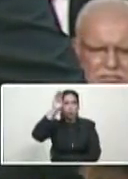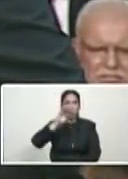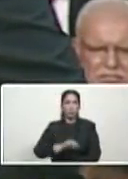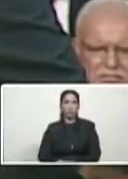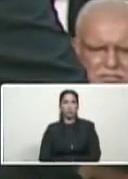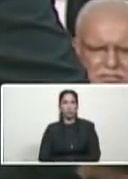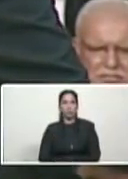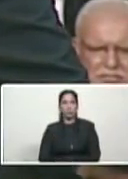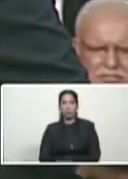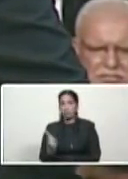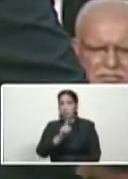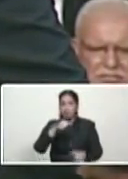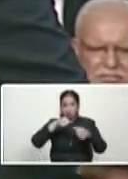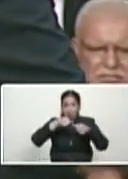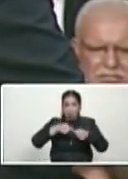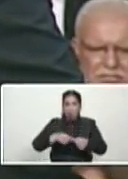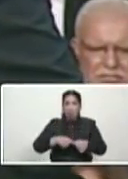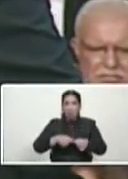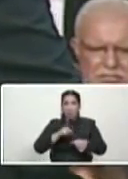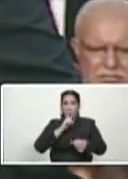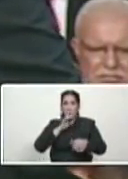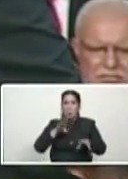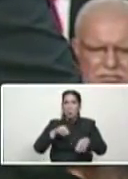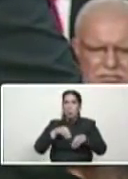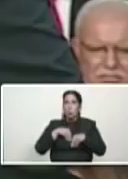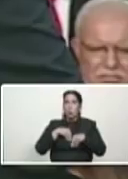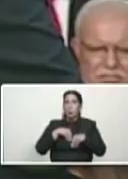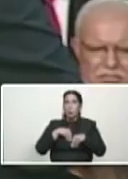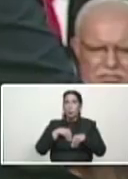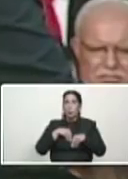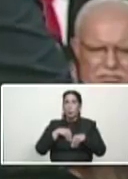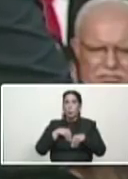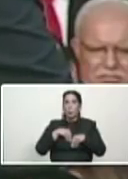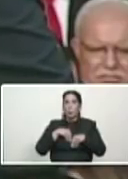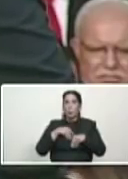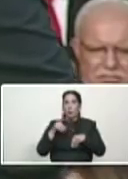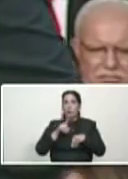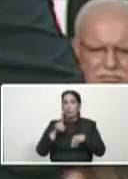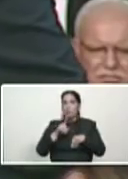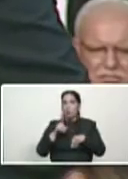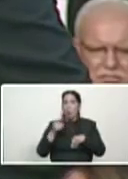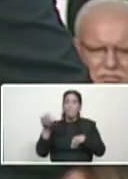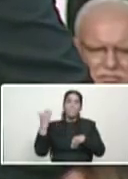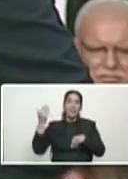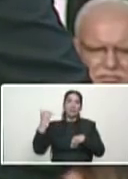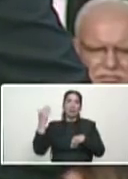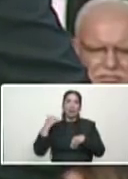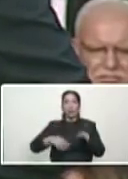No se quedaban estancados ni en el pasado,